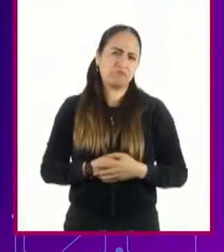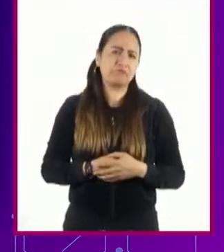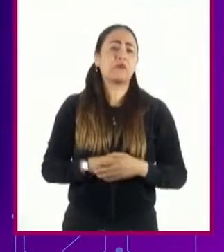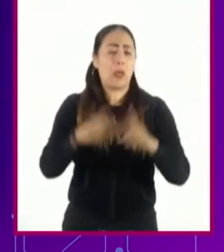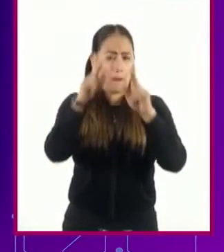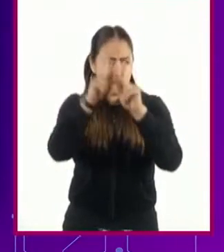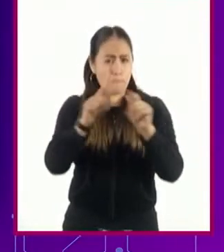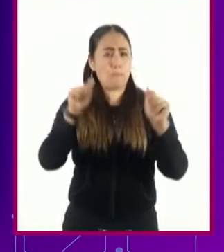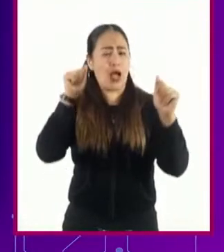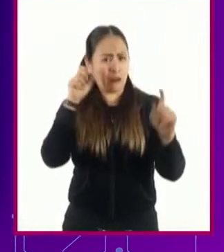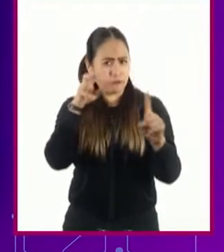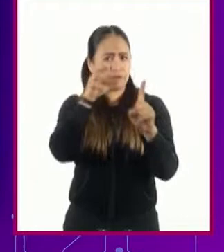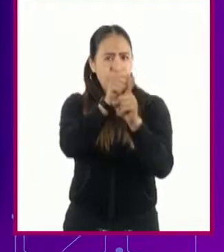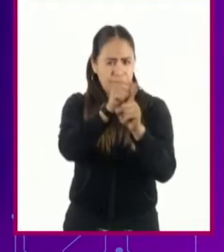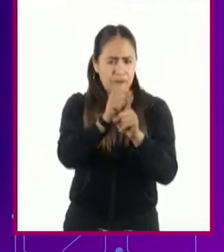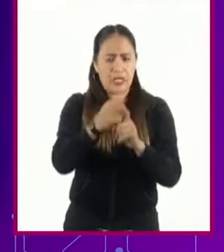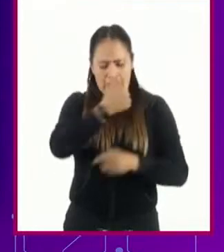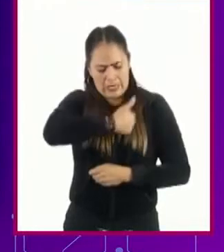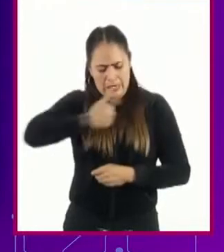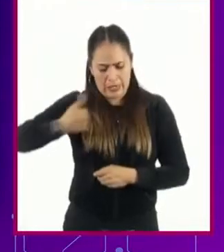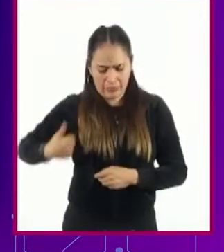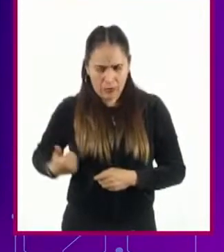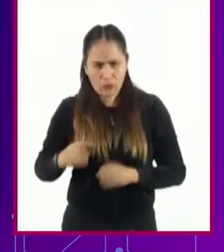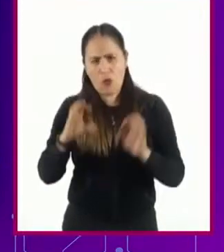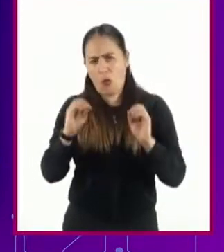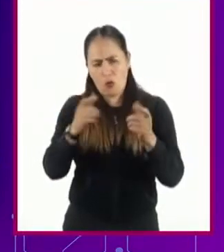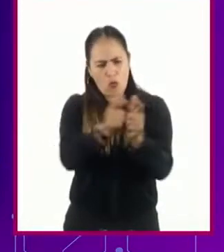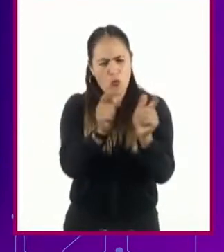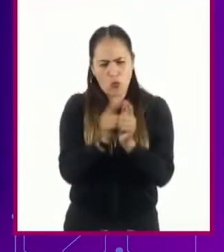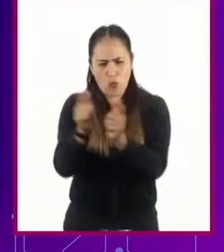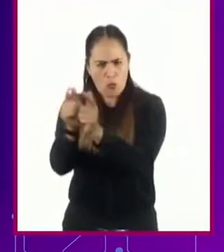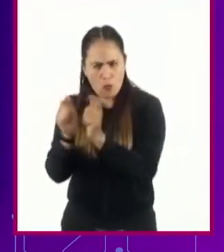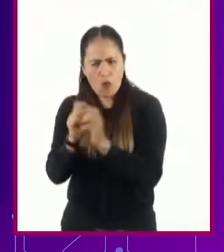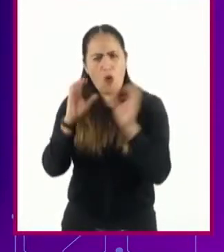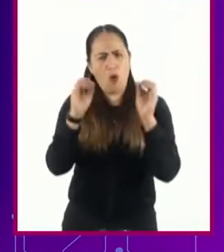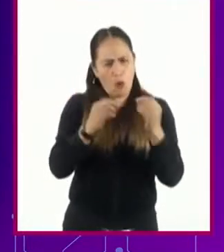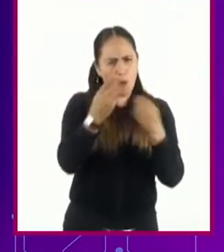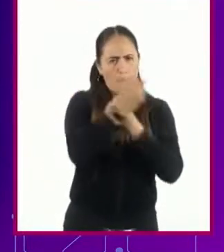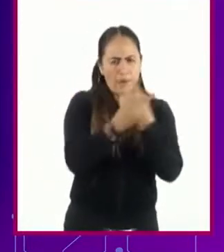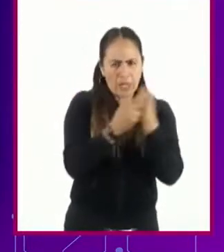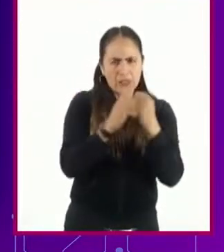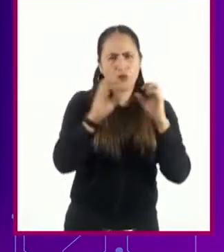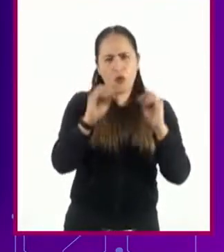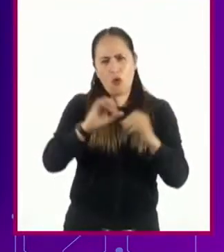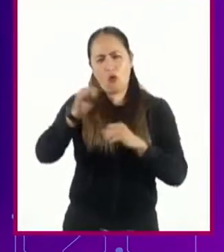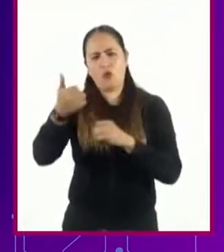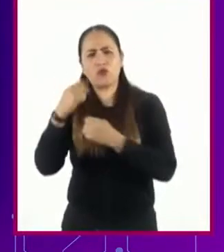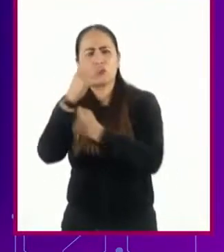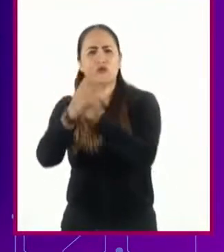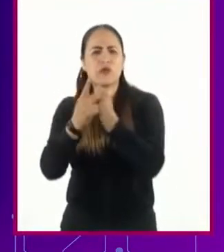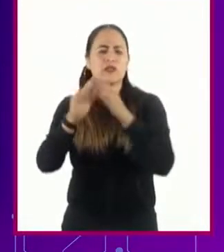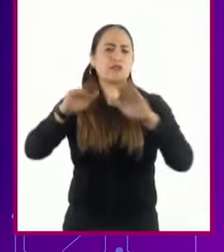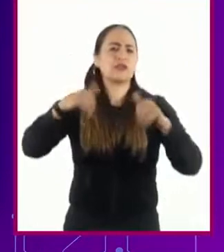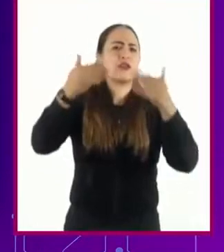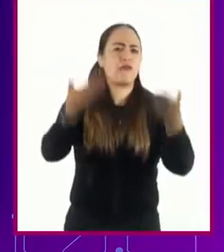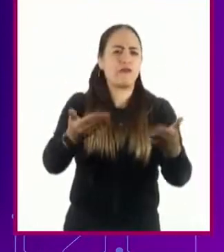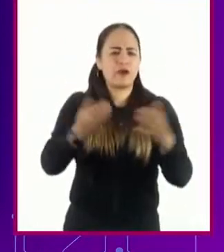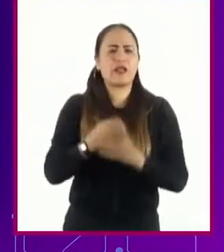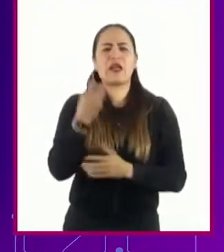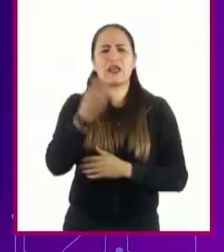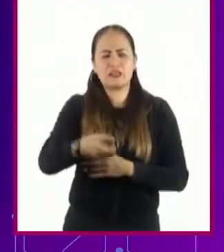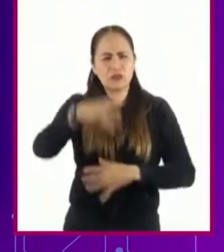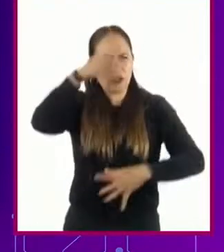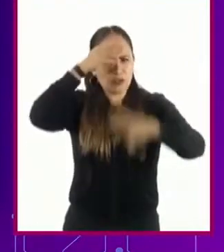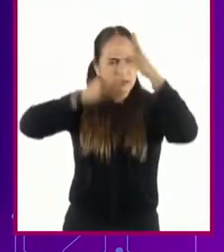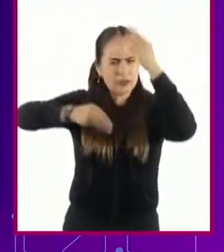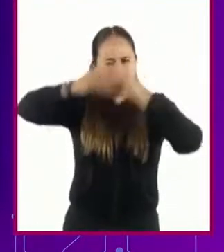paz tanto a escala interpersonal como intergrupal, nacional o internacional. La educación para la paz crea ambientes de aprendizaje